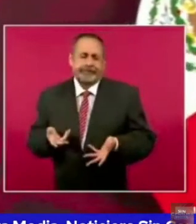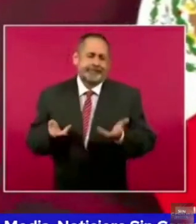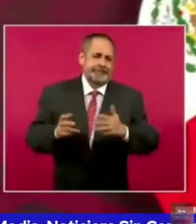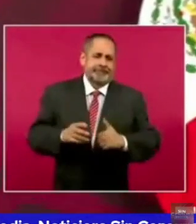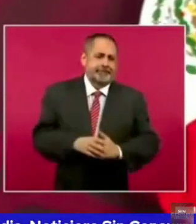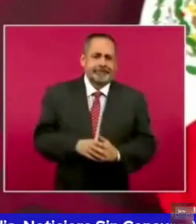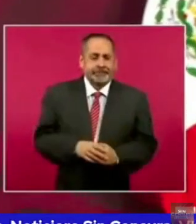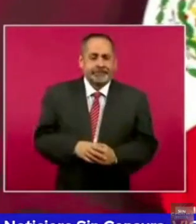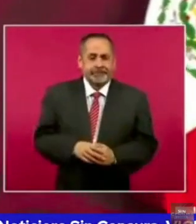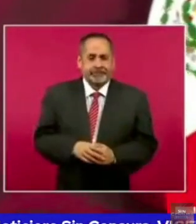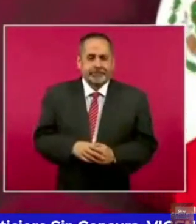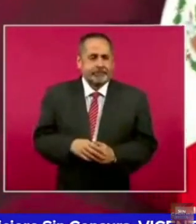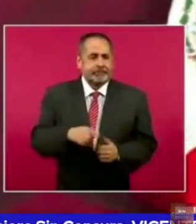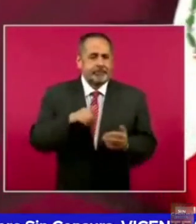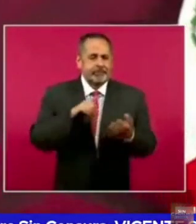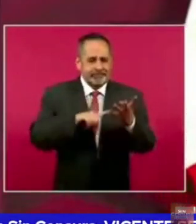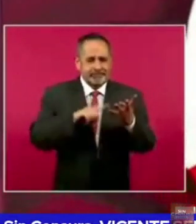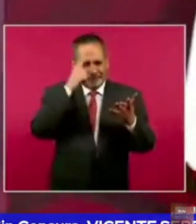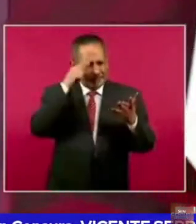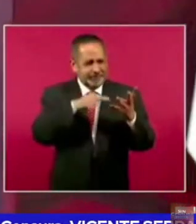No eran el cuarto poder,